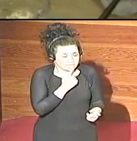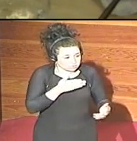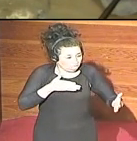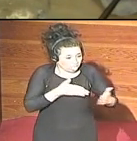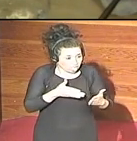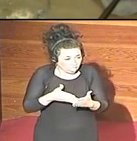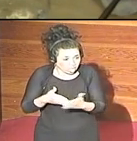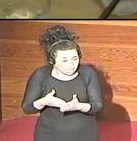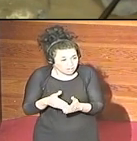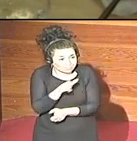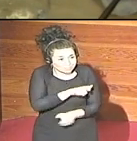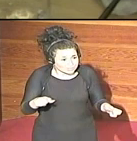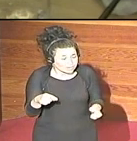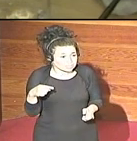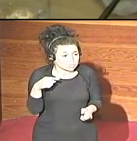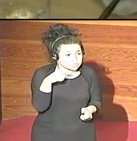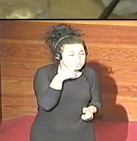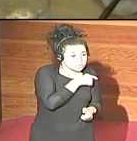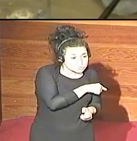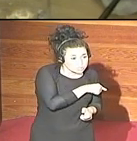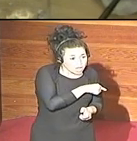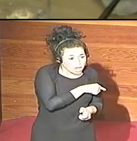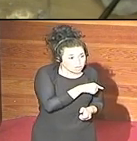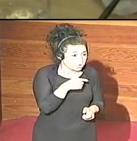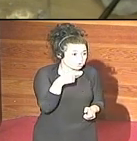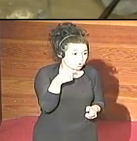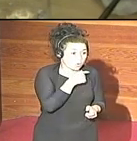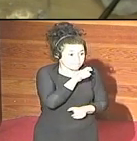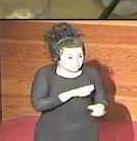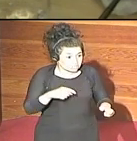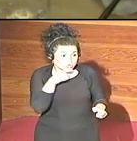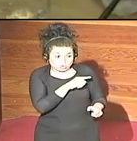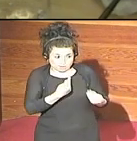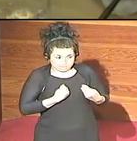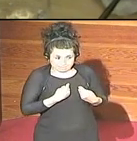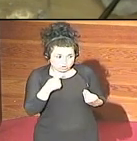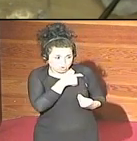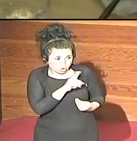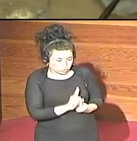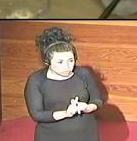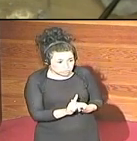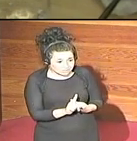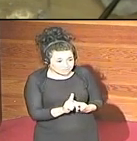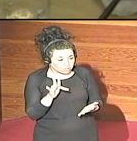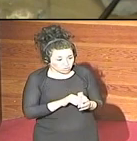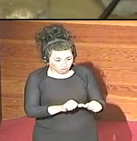ciudadanos rusos o ciudadanos de Rusia no rusos que han estado luchando contra Putin